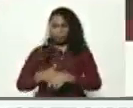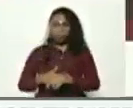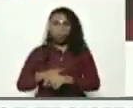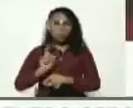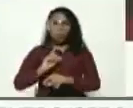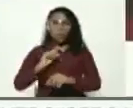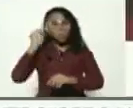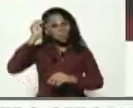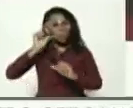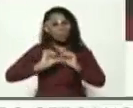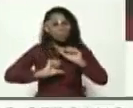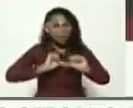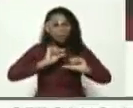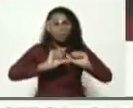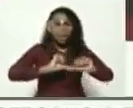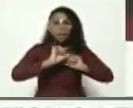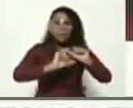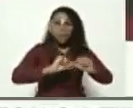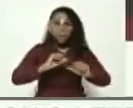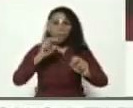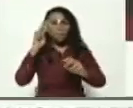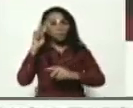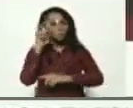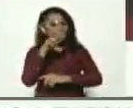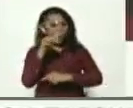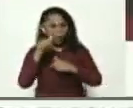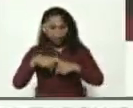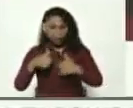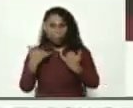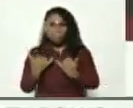siglos y en siglos, y miraba este presente.